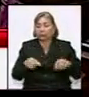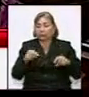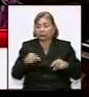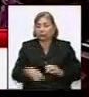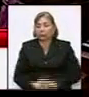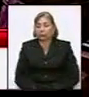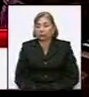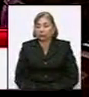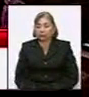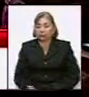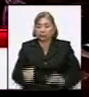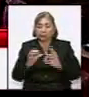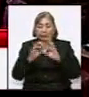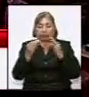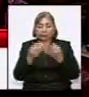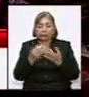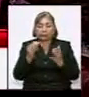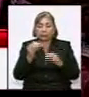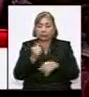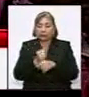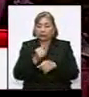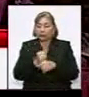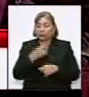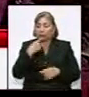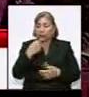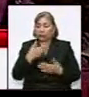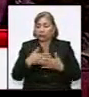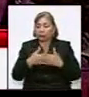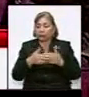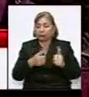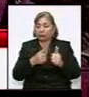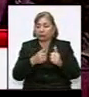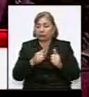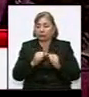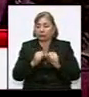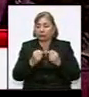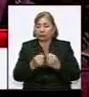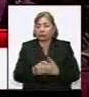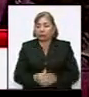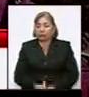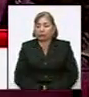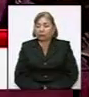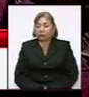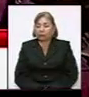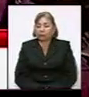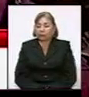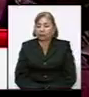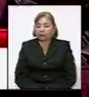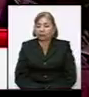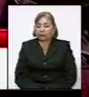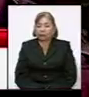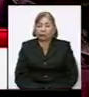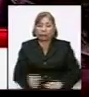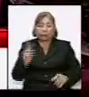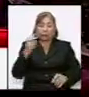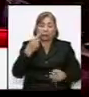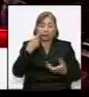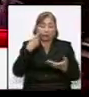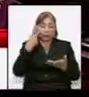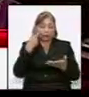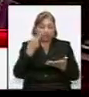este grupo de trabajo son las cuatro de la tarde consiguiendo con la sesión escuchamos las primeras dos